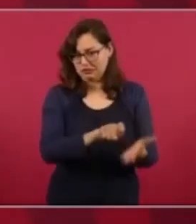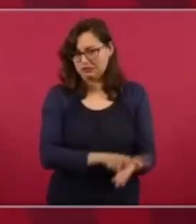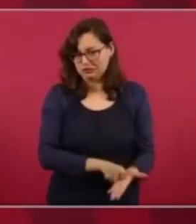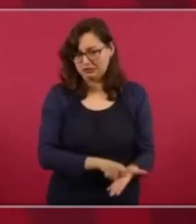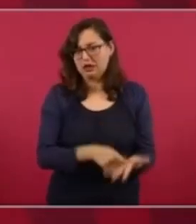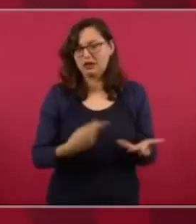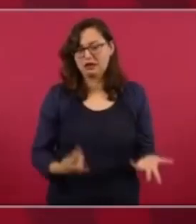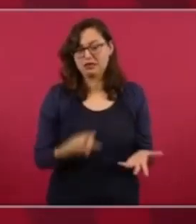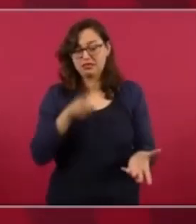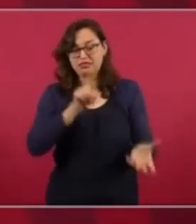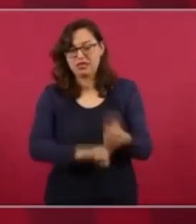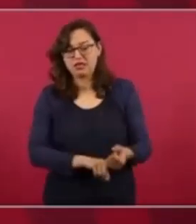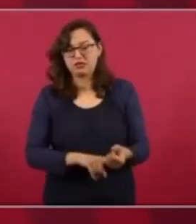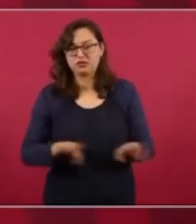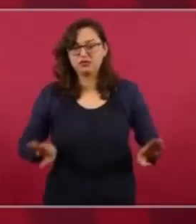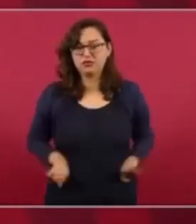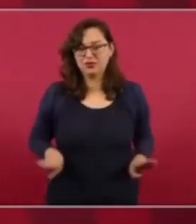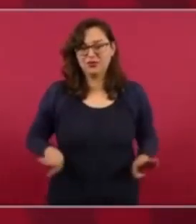ideales.